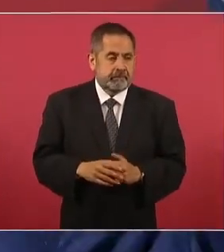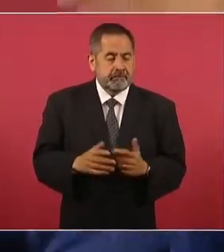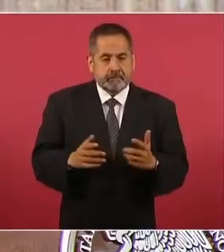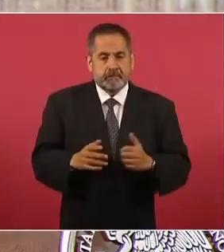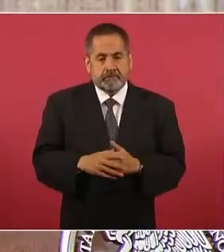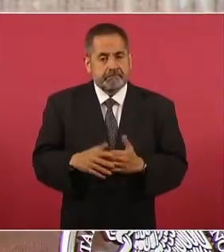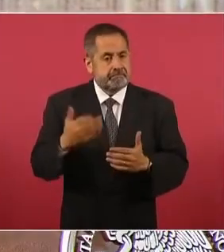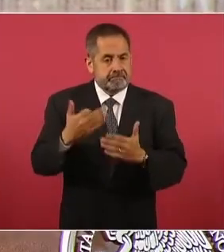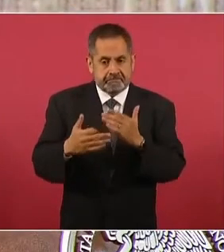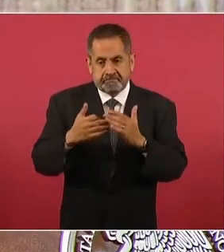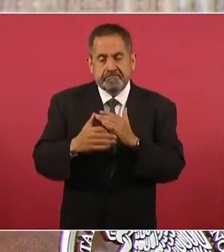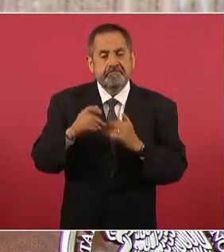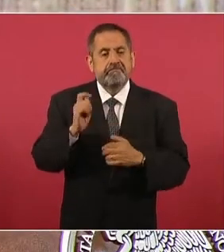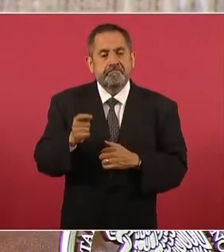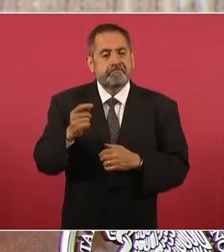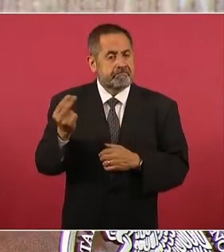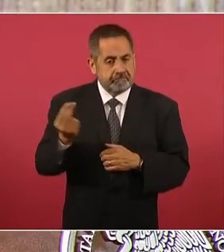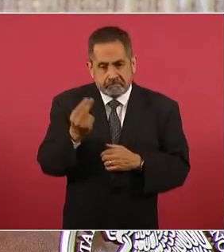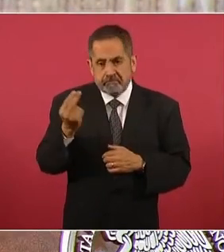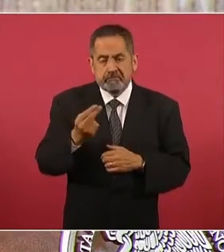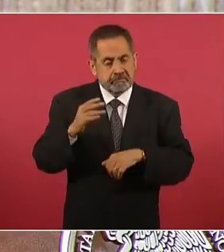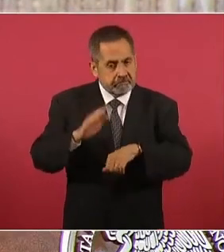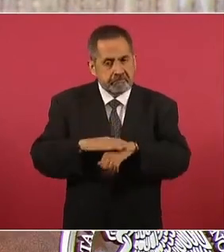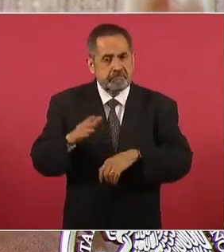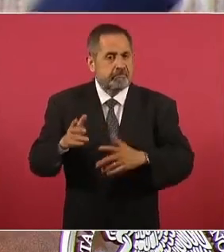y hace falta